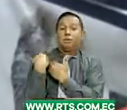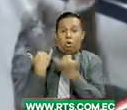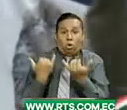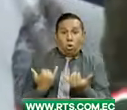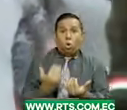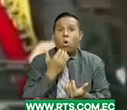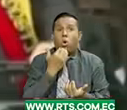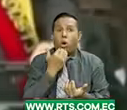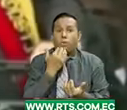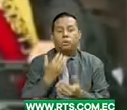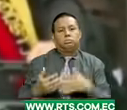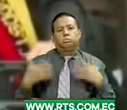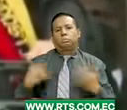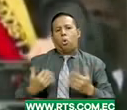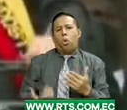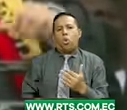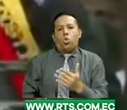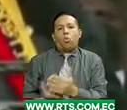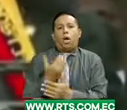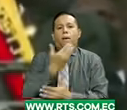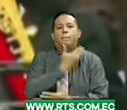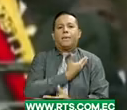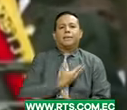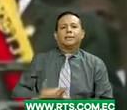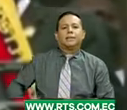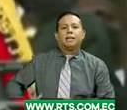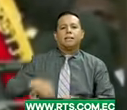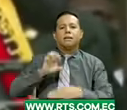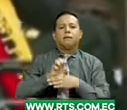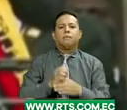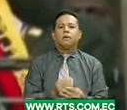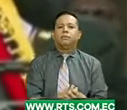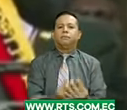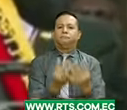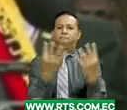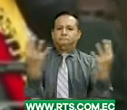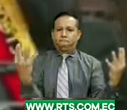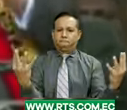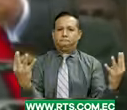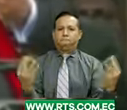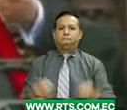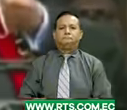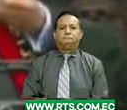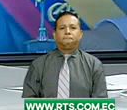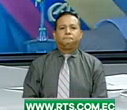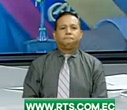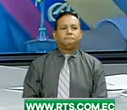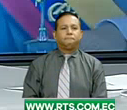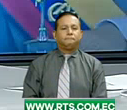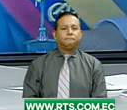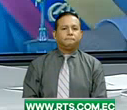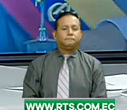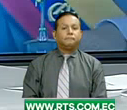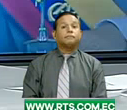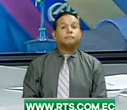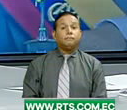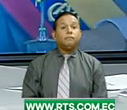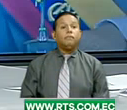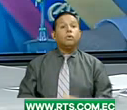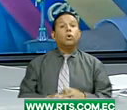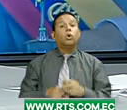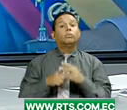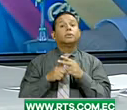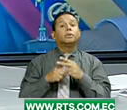en el país. Hoy es el presidente de los ecuatorianos. Informó Javier Rosero. Y en su primer día al frente